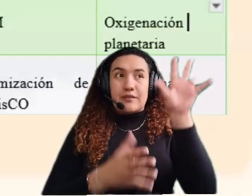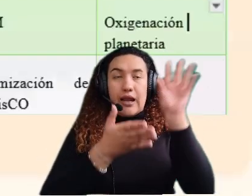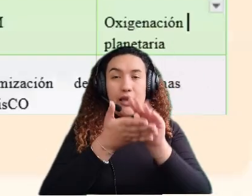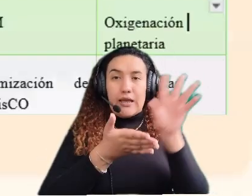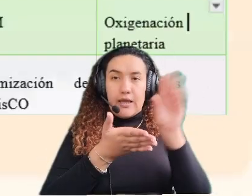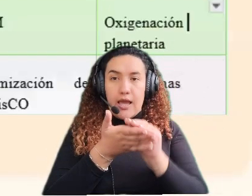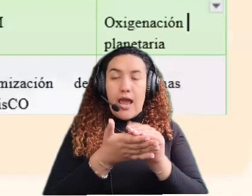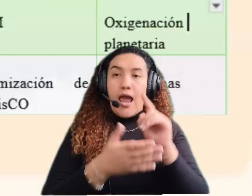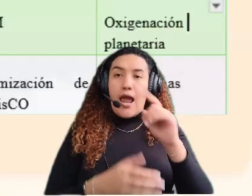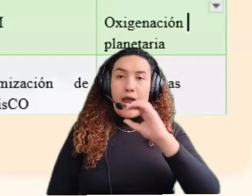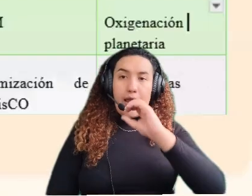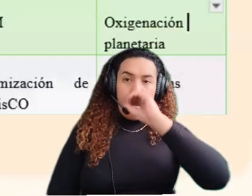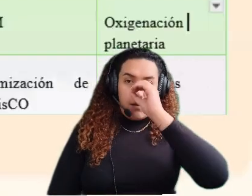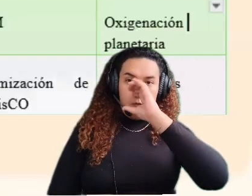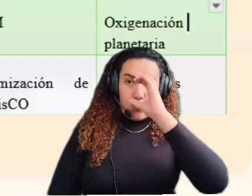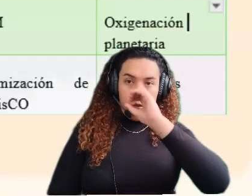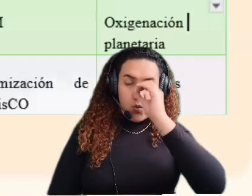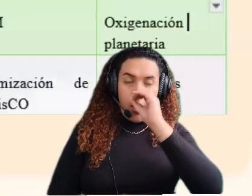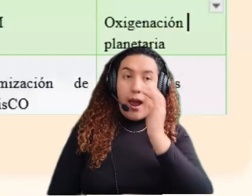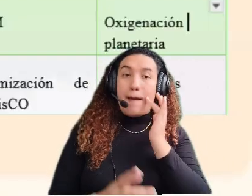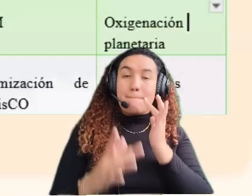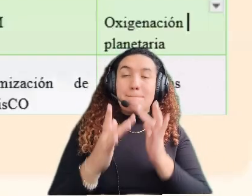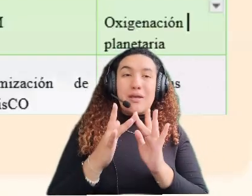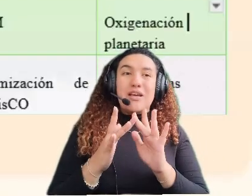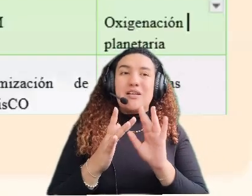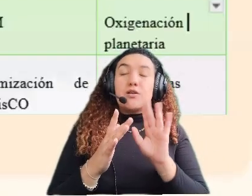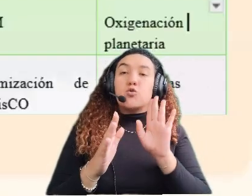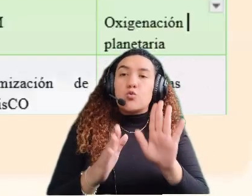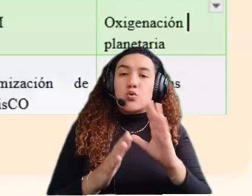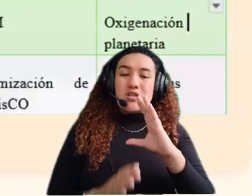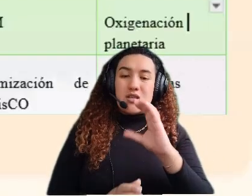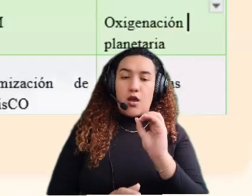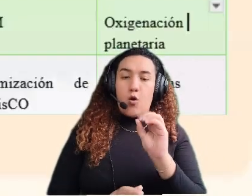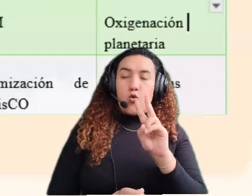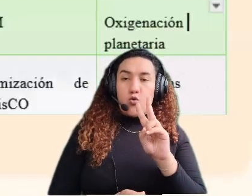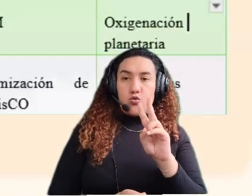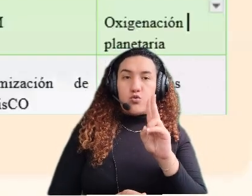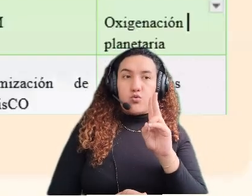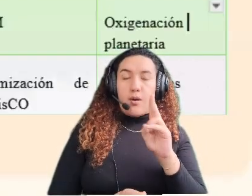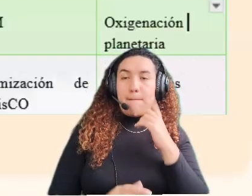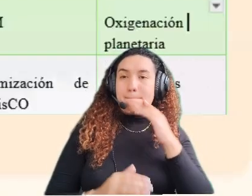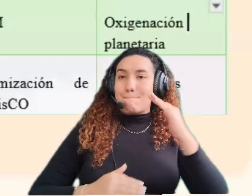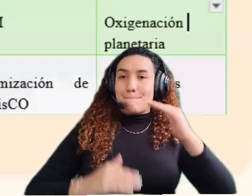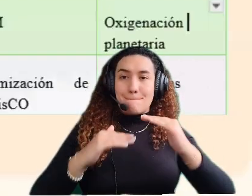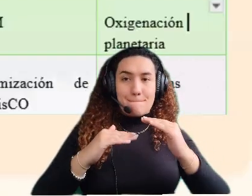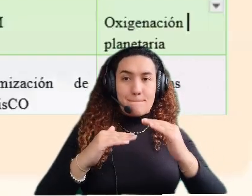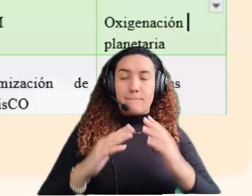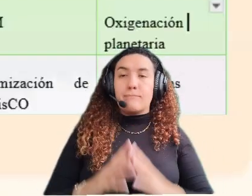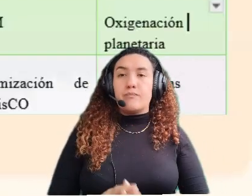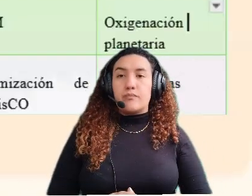la eficiencia del rubisco bajo CO2 limitado.